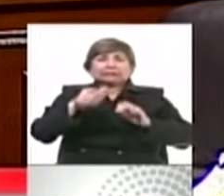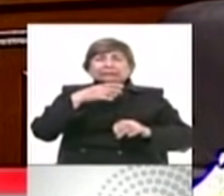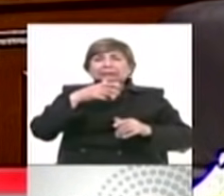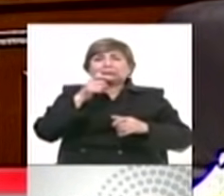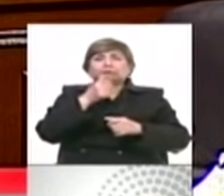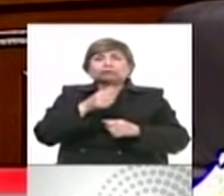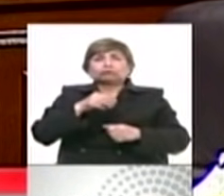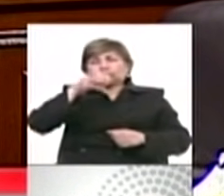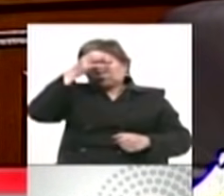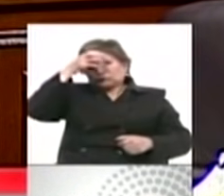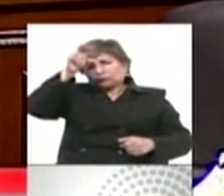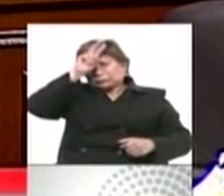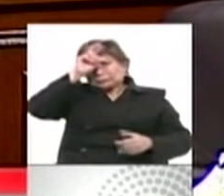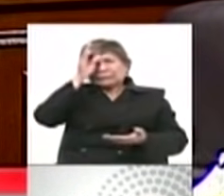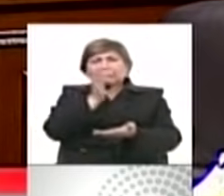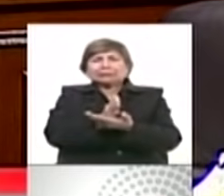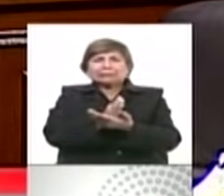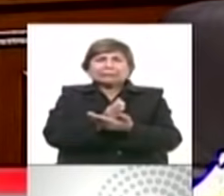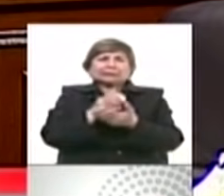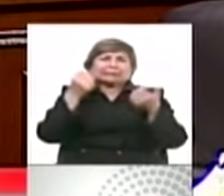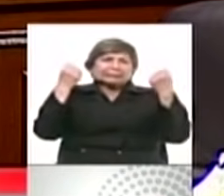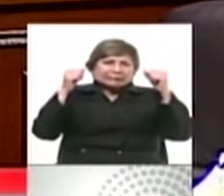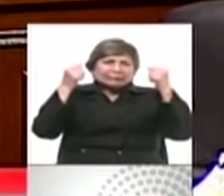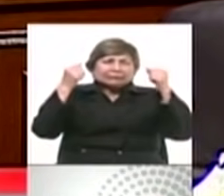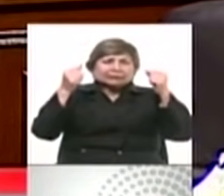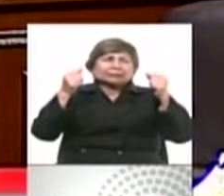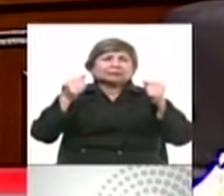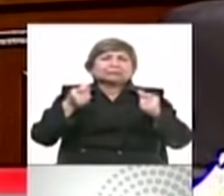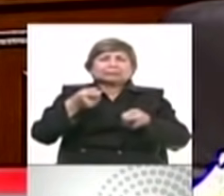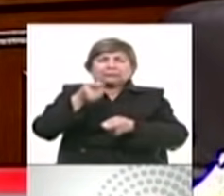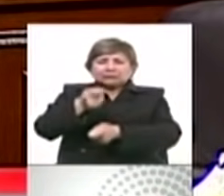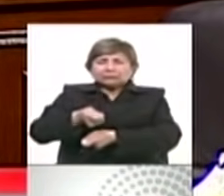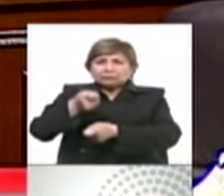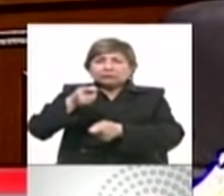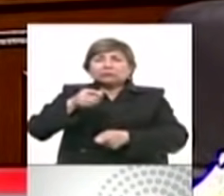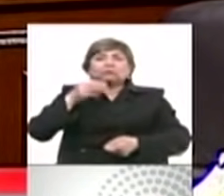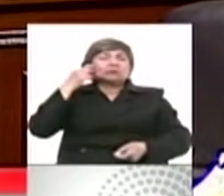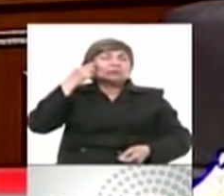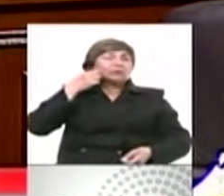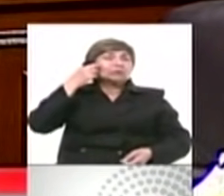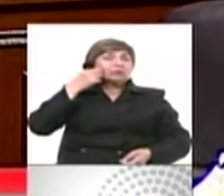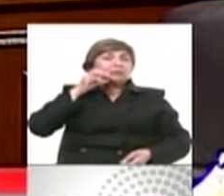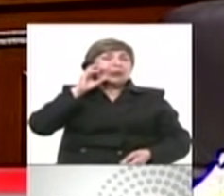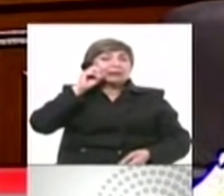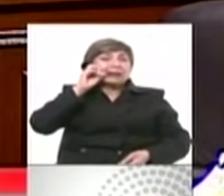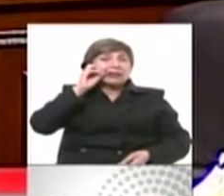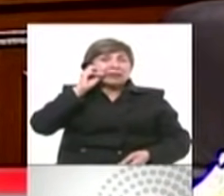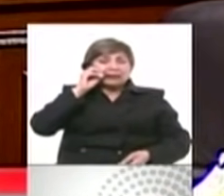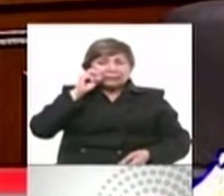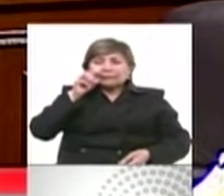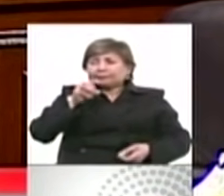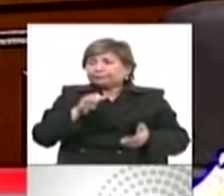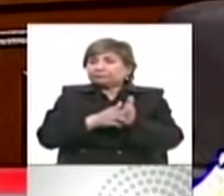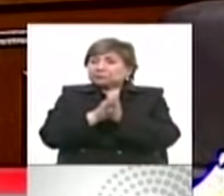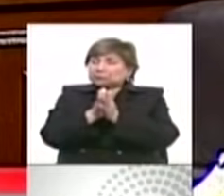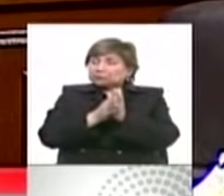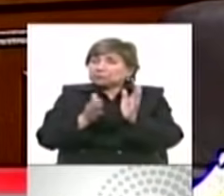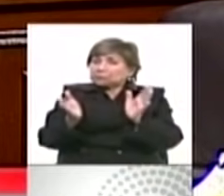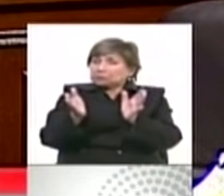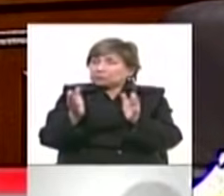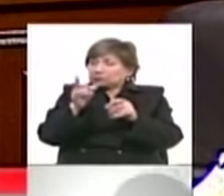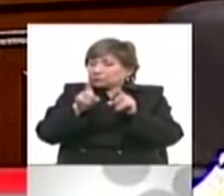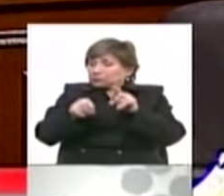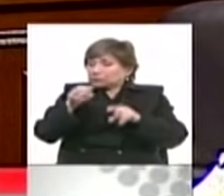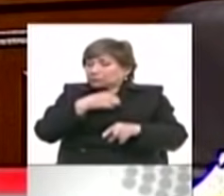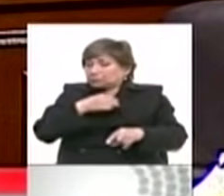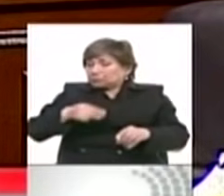una equidad en el pago de lo que corresponde a la explotación de este gas de Camisea. Señor Pablo de la Flor, sí, presidente de la Sociedad,